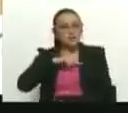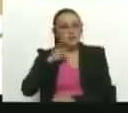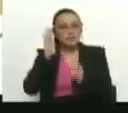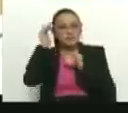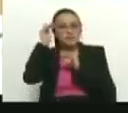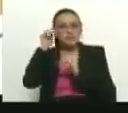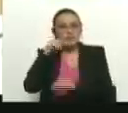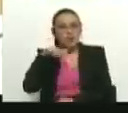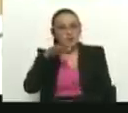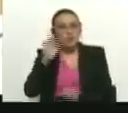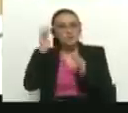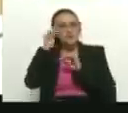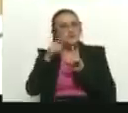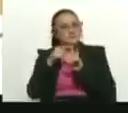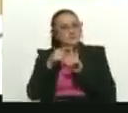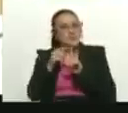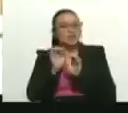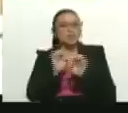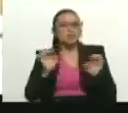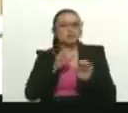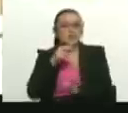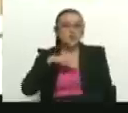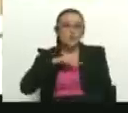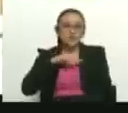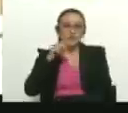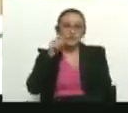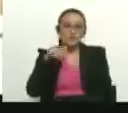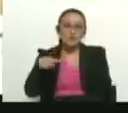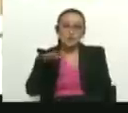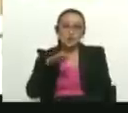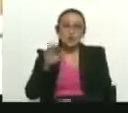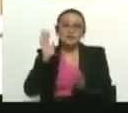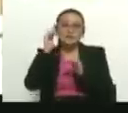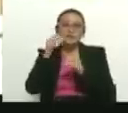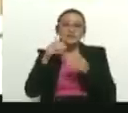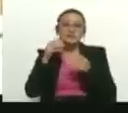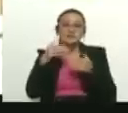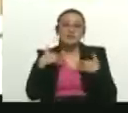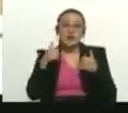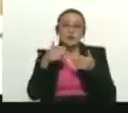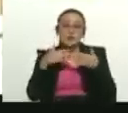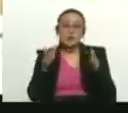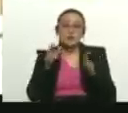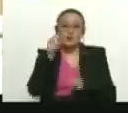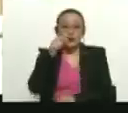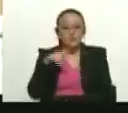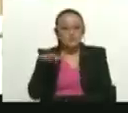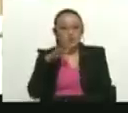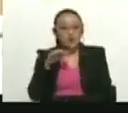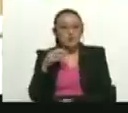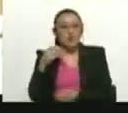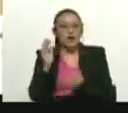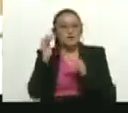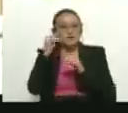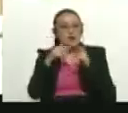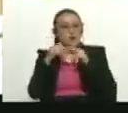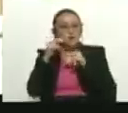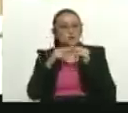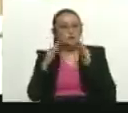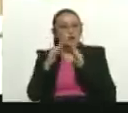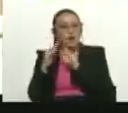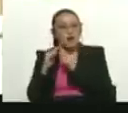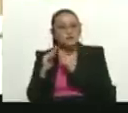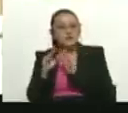atender la educación de nuestro pueblo, atender la salud pública de nuestro pueblo, atender la construcción de vivienda y